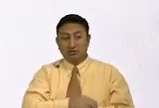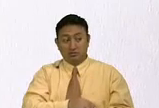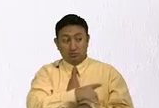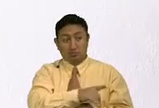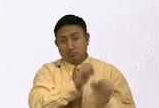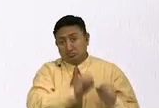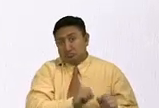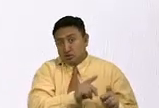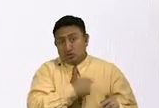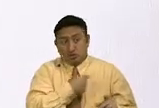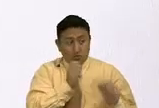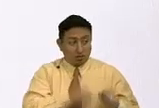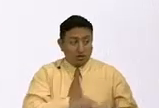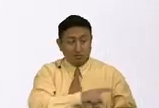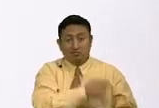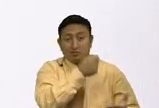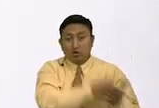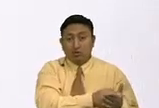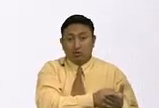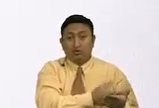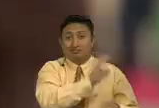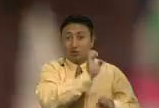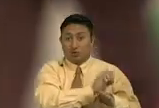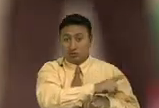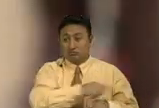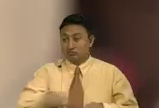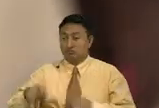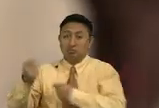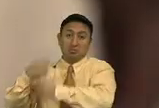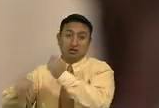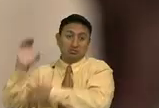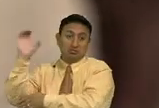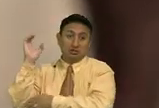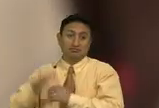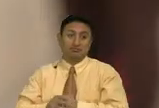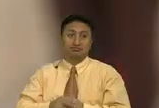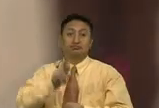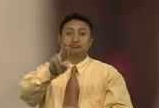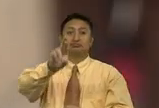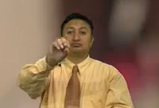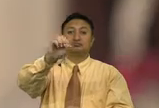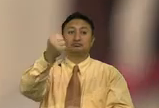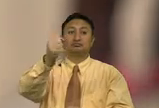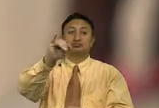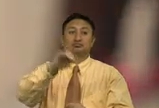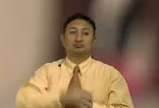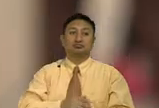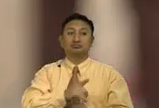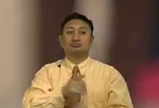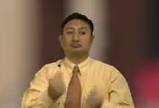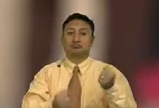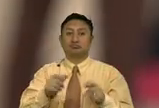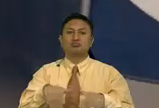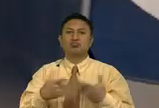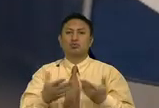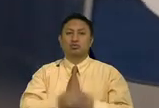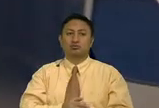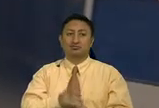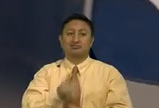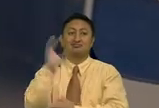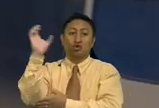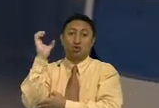a haber esa tentación, digamos así, de hacer contrabando de combustible. Rosy es ciudadana colombiana y vive en Tulcán. Su vehículo es extranjero y para abastecerse de combustible